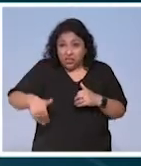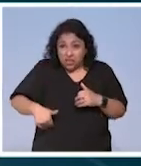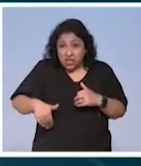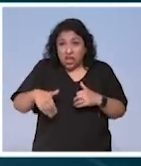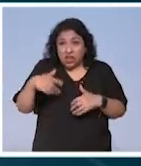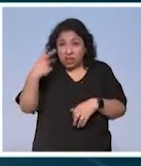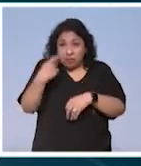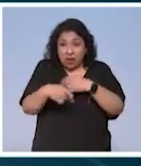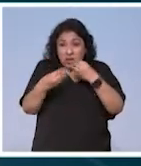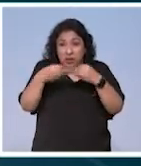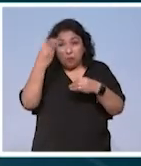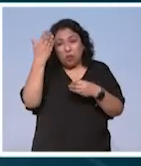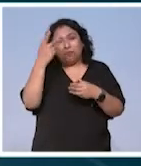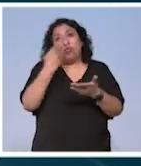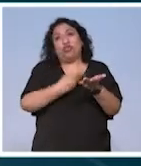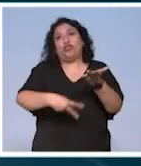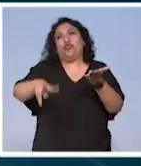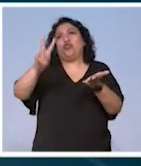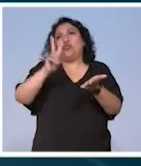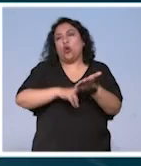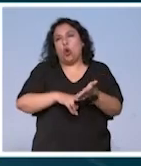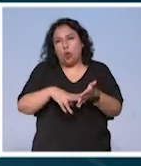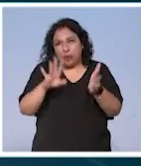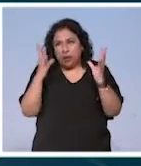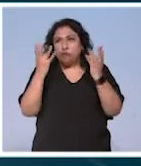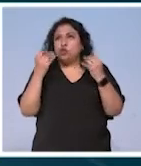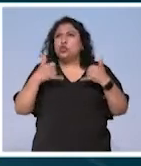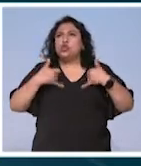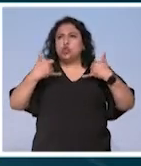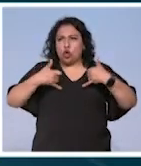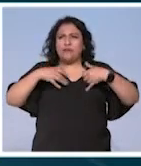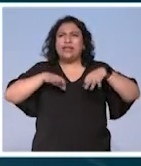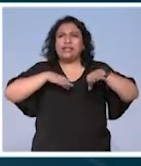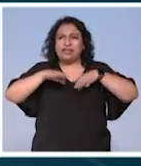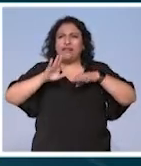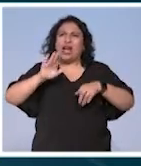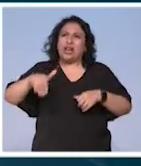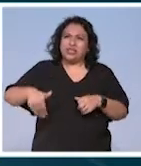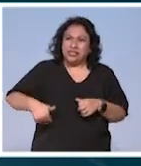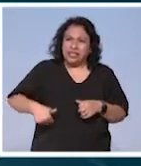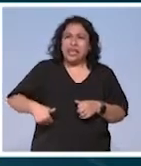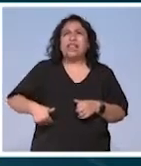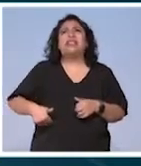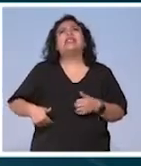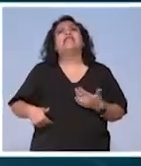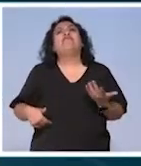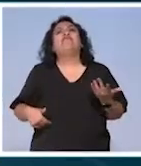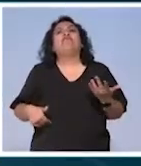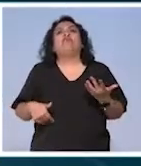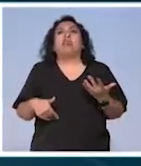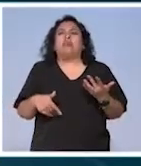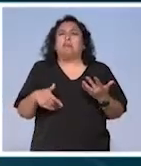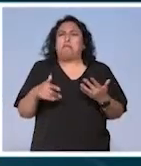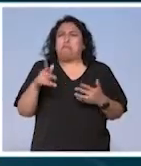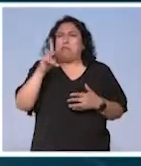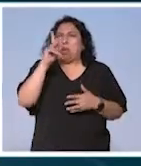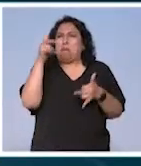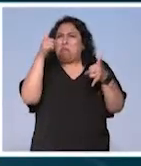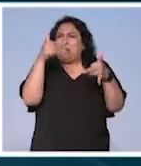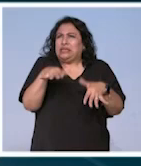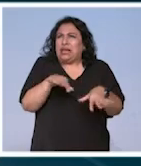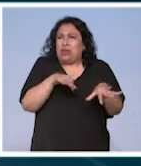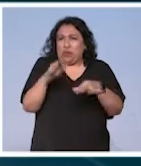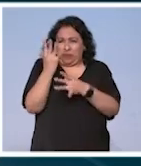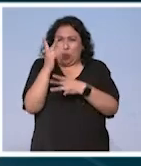tiempo perdido es el doble que la media, y muchos jóvenes trabajadores lesionados sufren explotación, detalla la